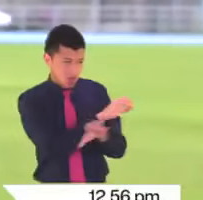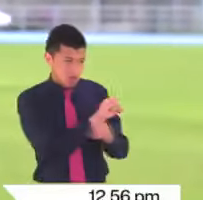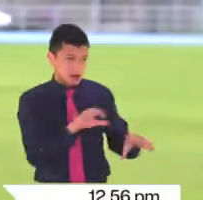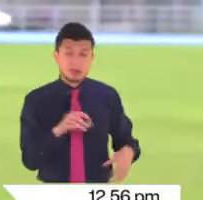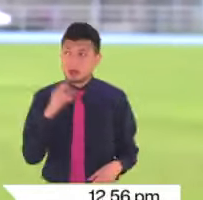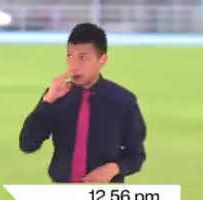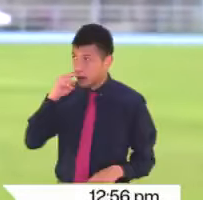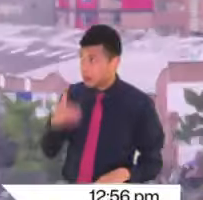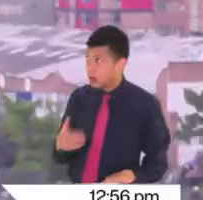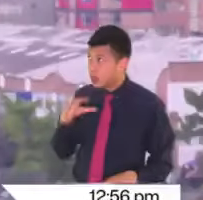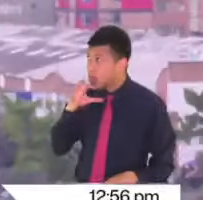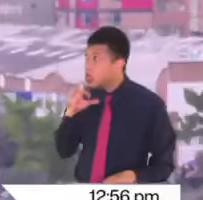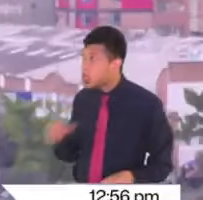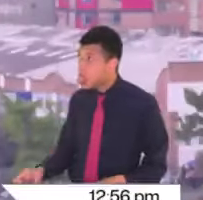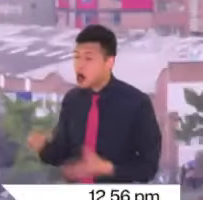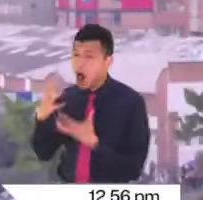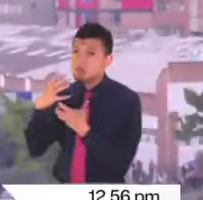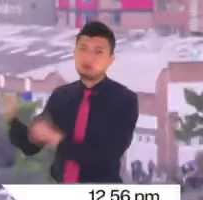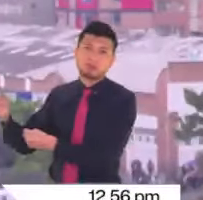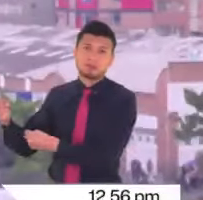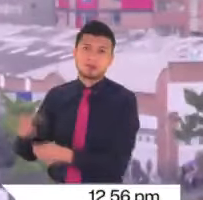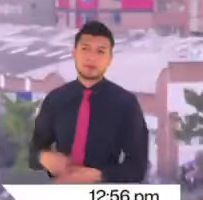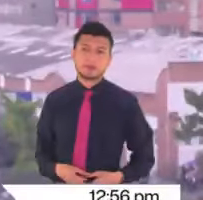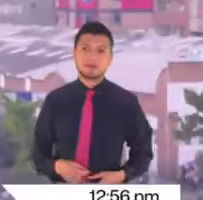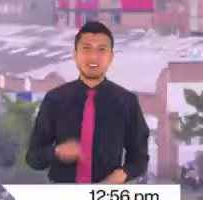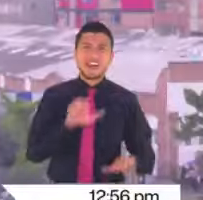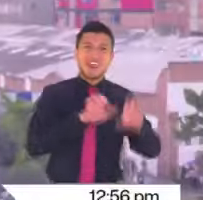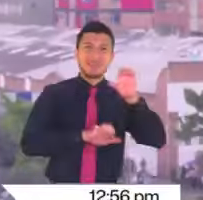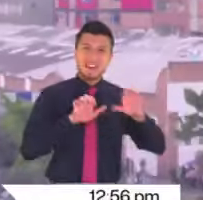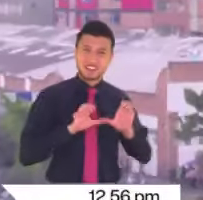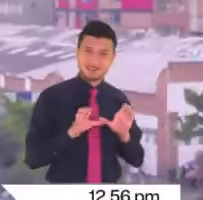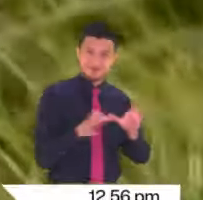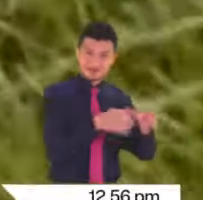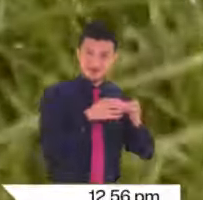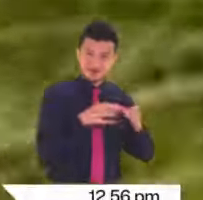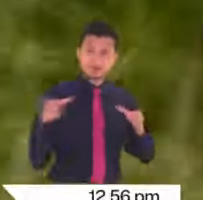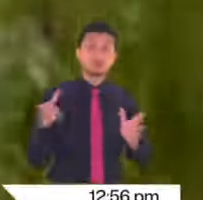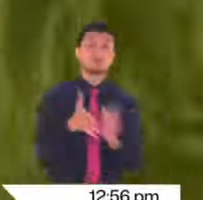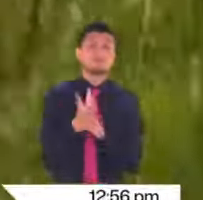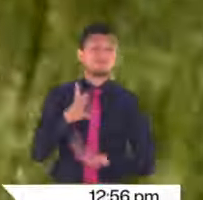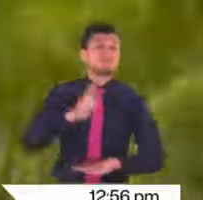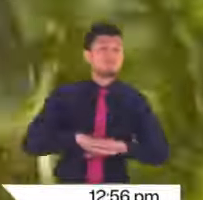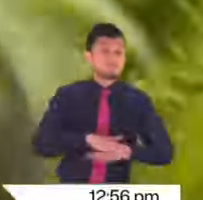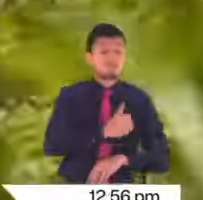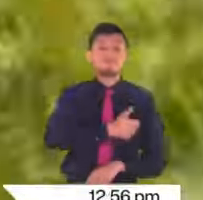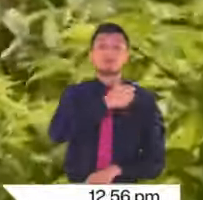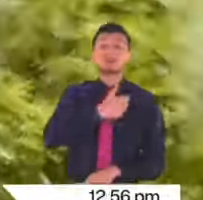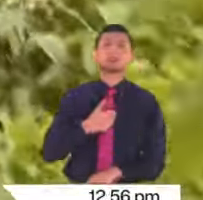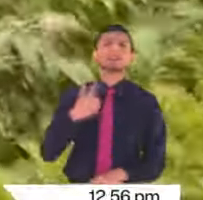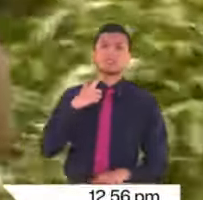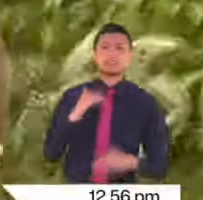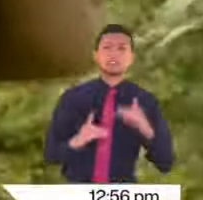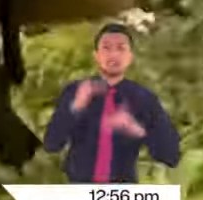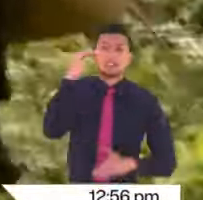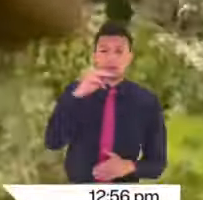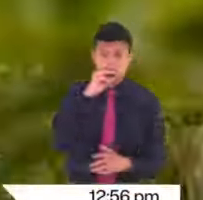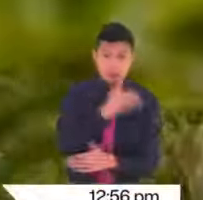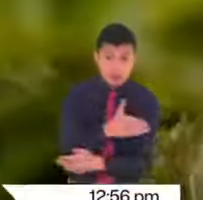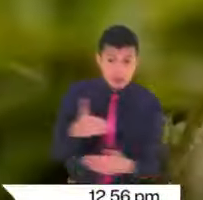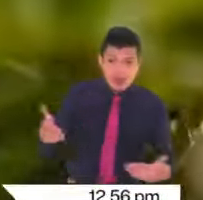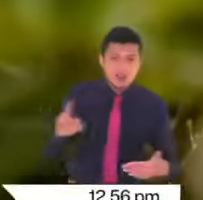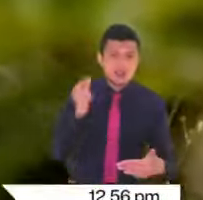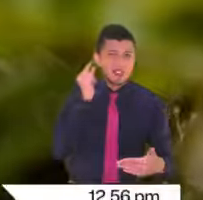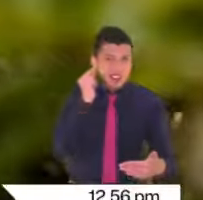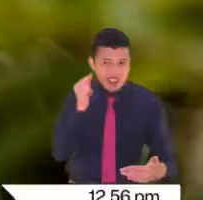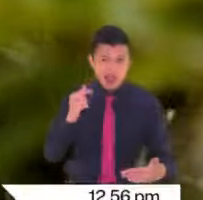reclutarlos. La defensora del pueblo, Iris Marín, lanzó una delicada alerta por el aumento del reclutamiento de niñas, niños y